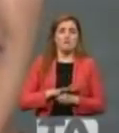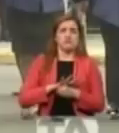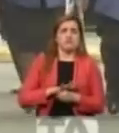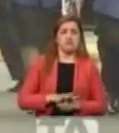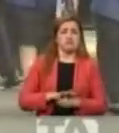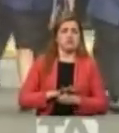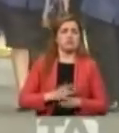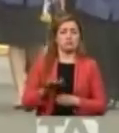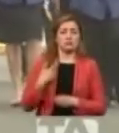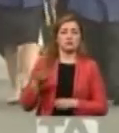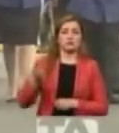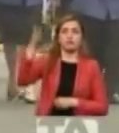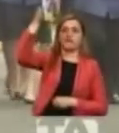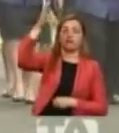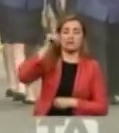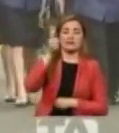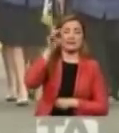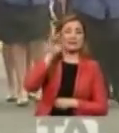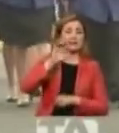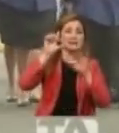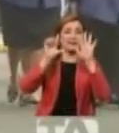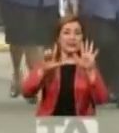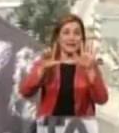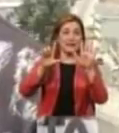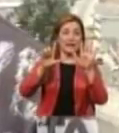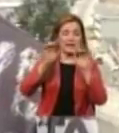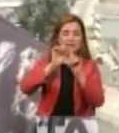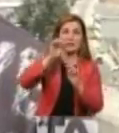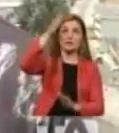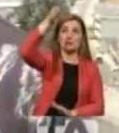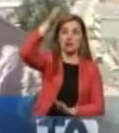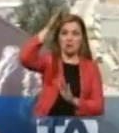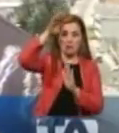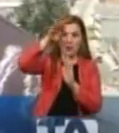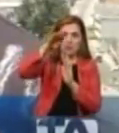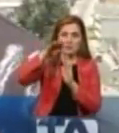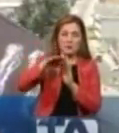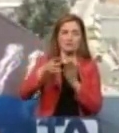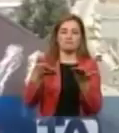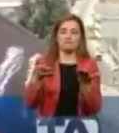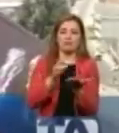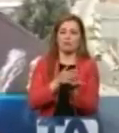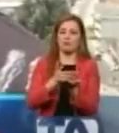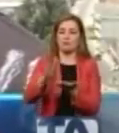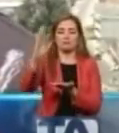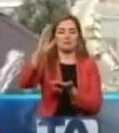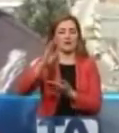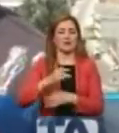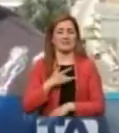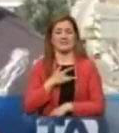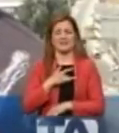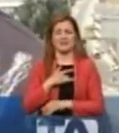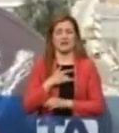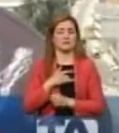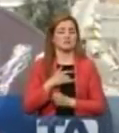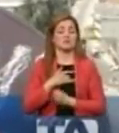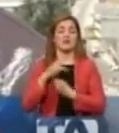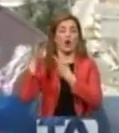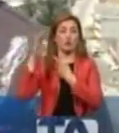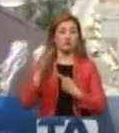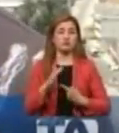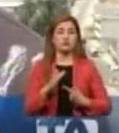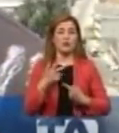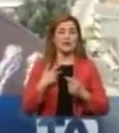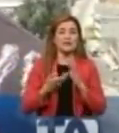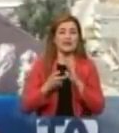requerida. 7 centímetros menos lo dejaron fuera. O sea, yo me sentí discriminado, la verdad, ya que al ser pequeño